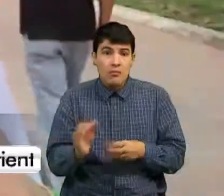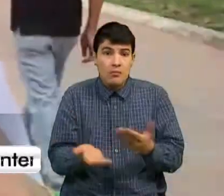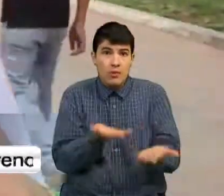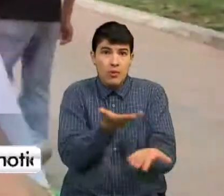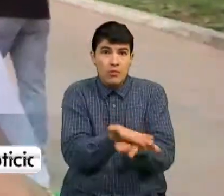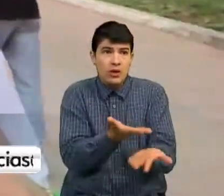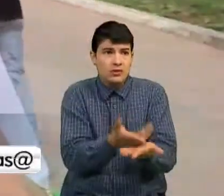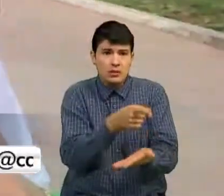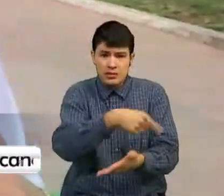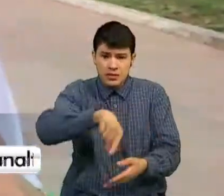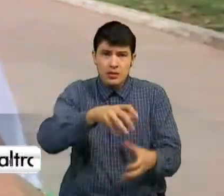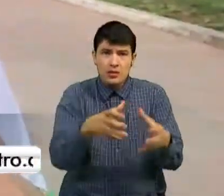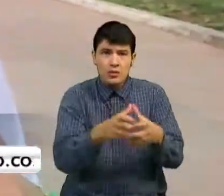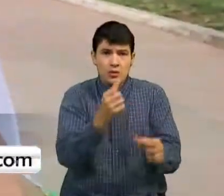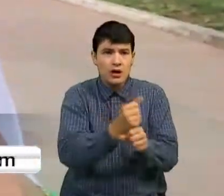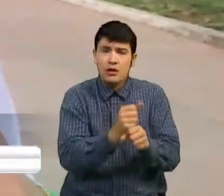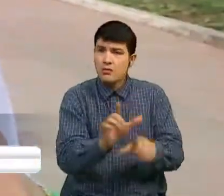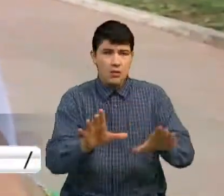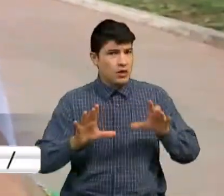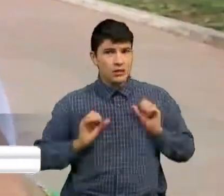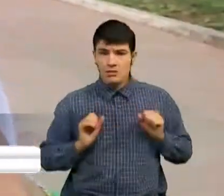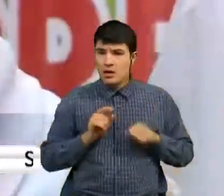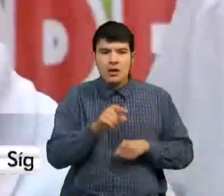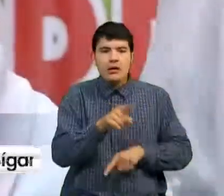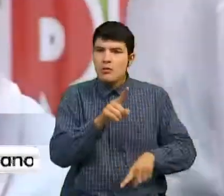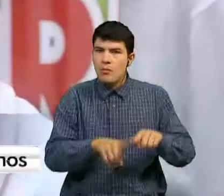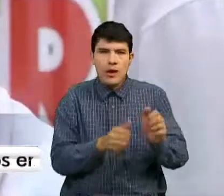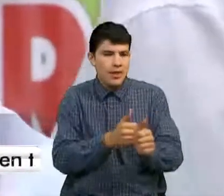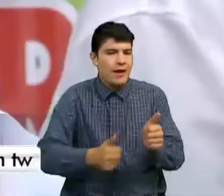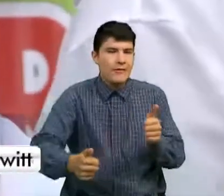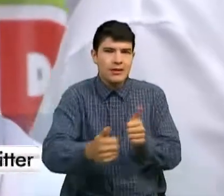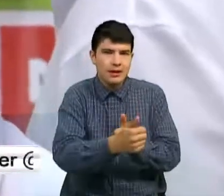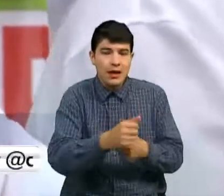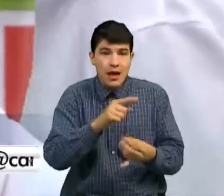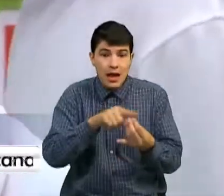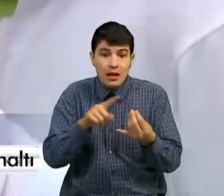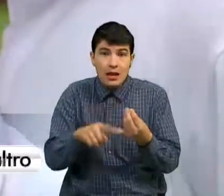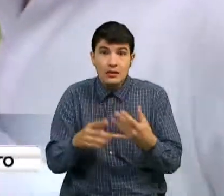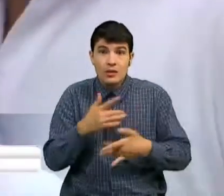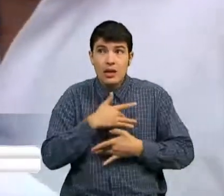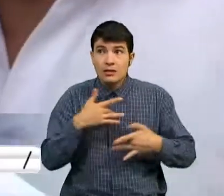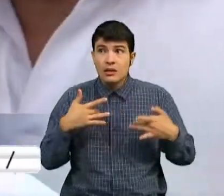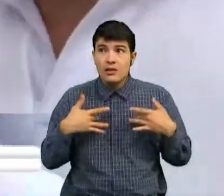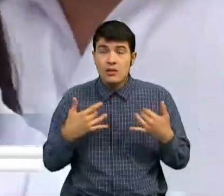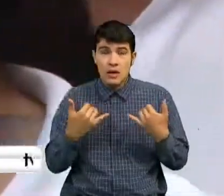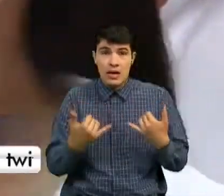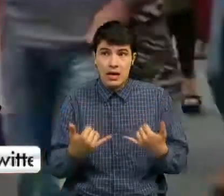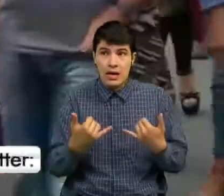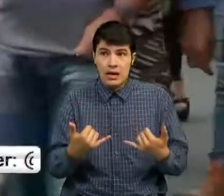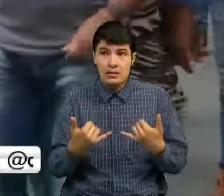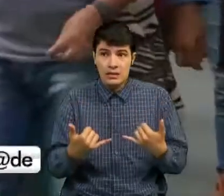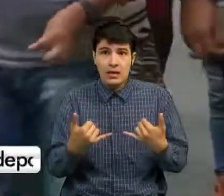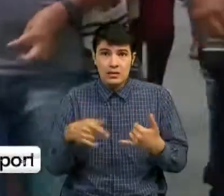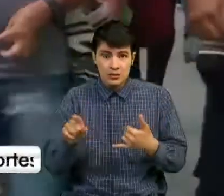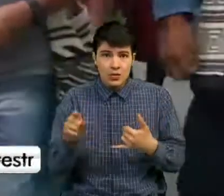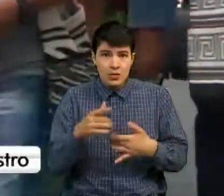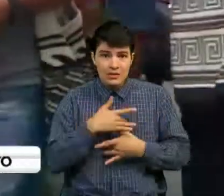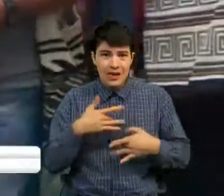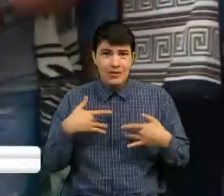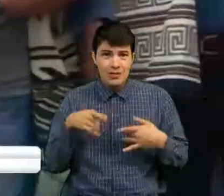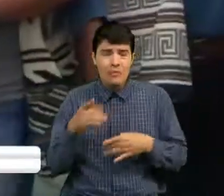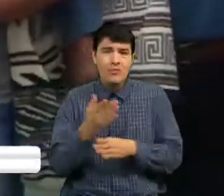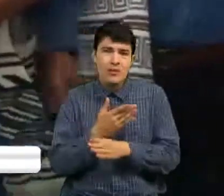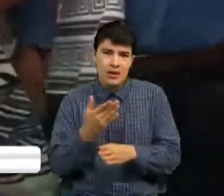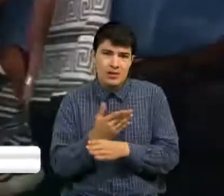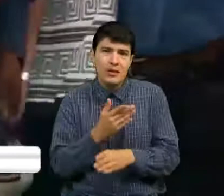trabajadores rechazamos y que no se ha podido avanzar por eso. El caso de la salud que reciben los funcionarios públicos fue otra de las reclamaciones más